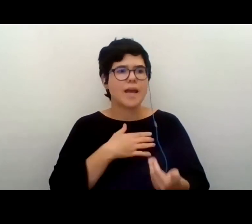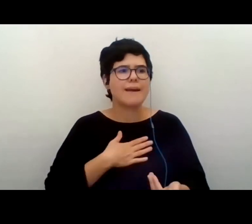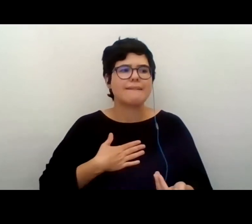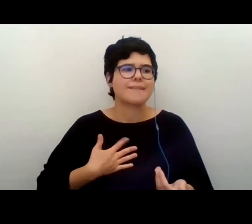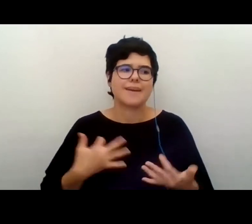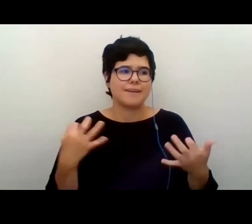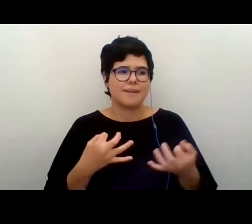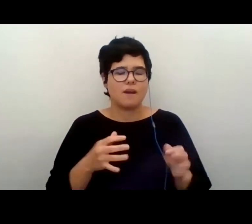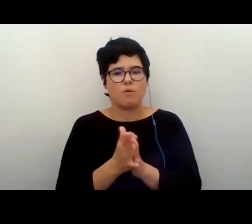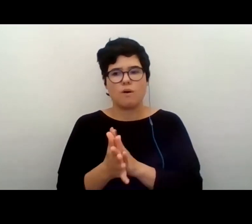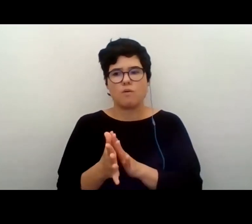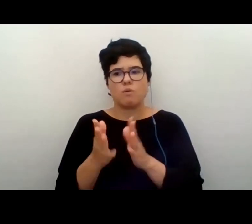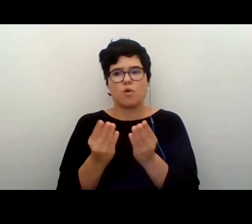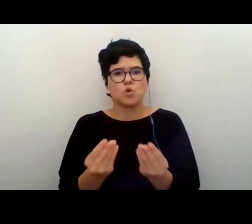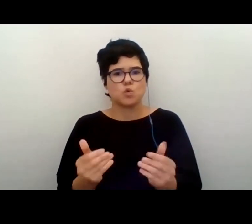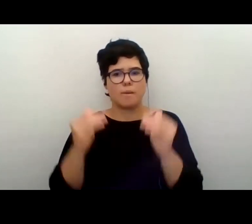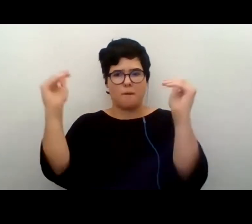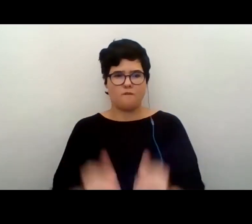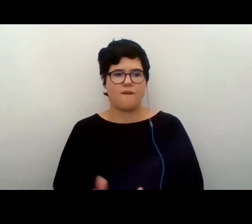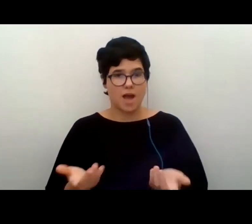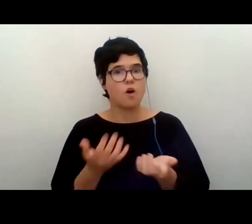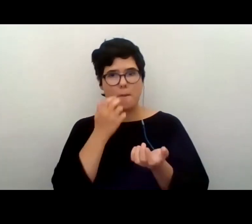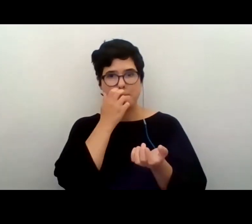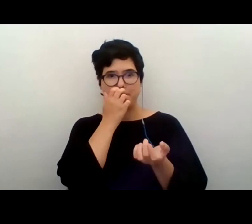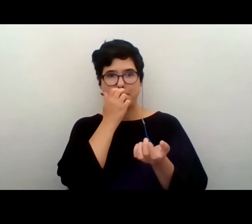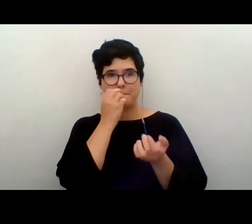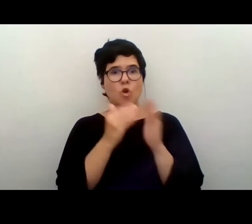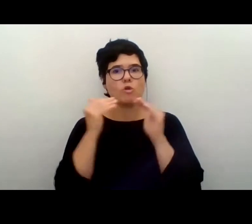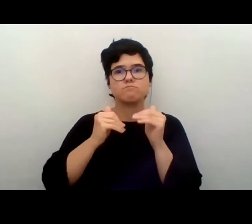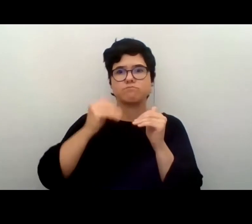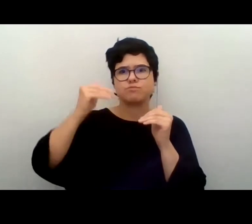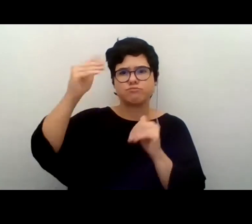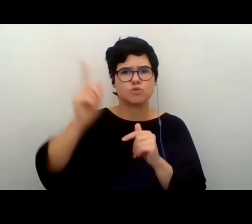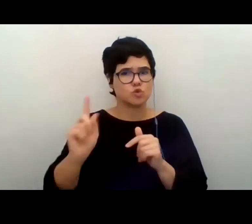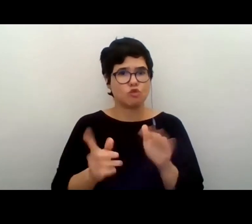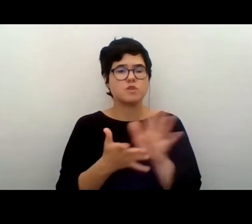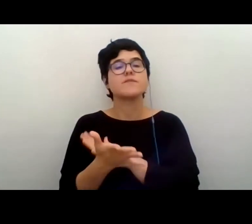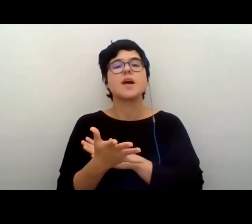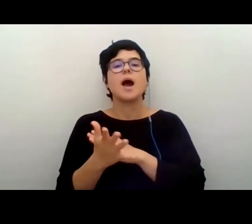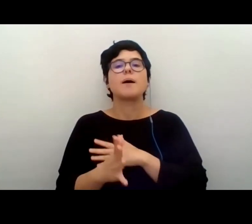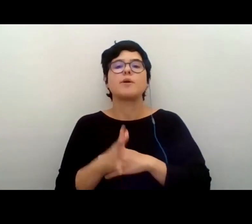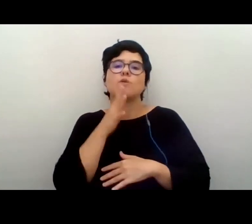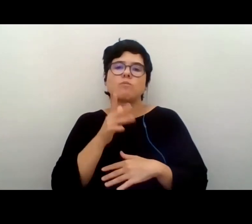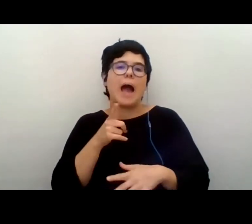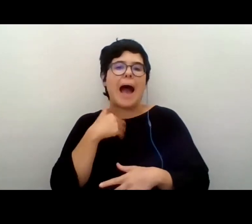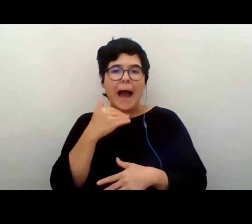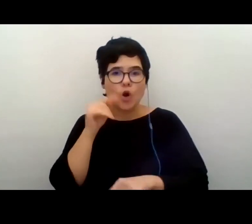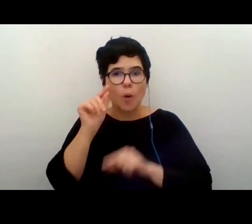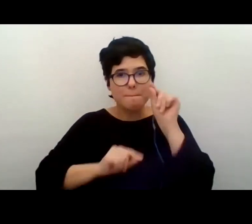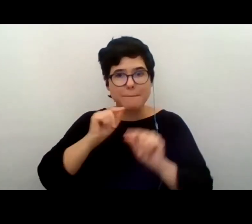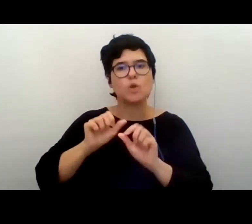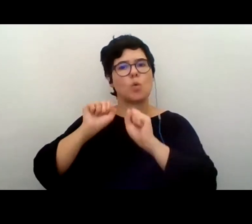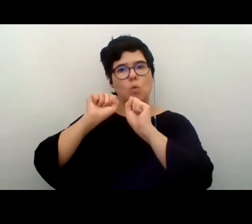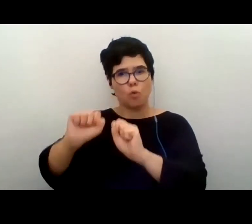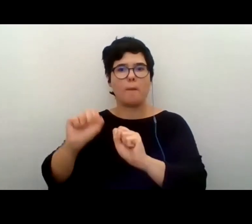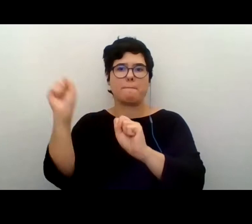más bajas posibles, por así decirlo. O sea, lo suficientemente altas como para defendernos de cualquier germen, pero no tan altas como para